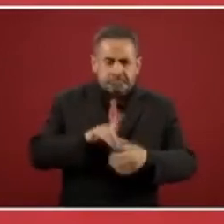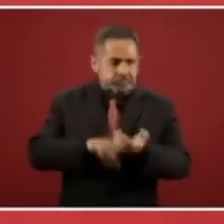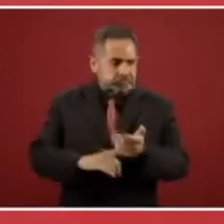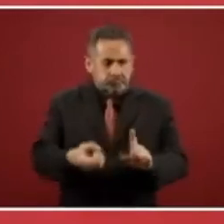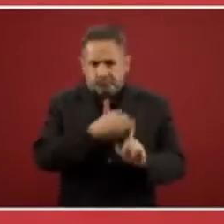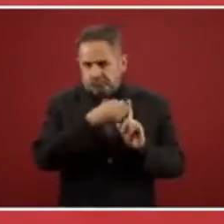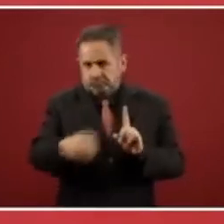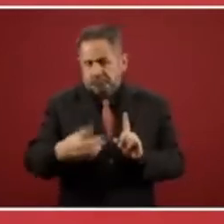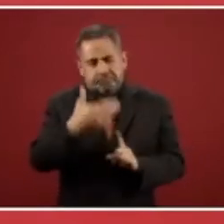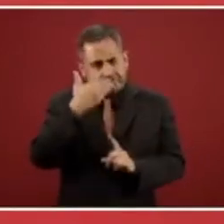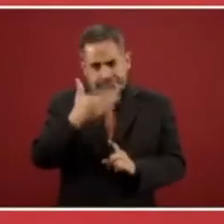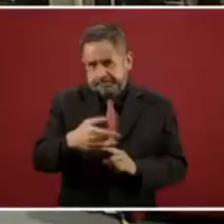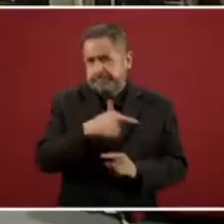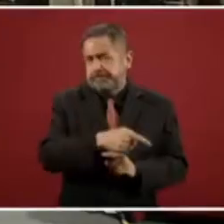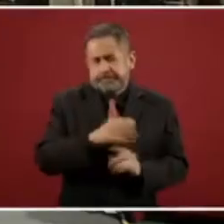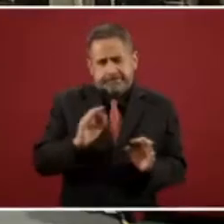operadas